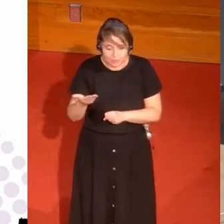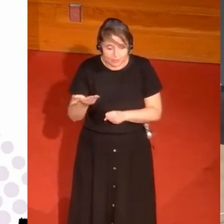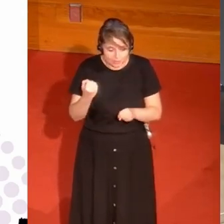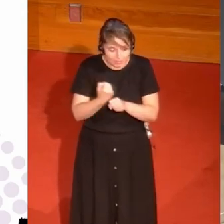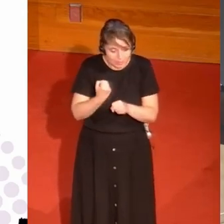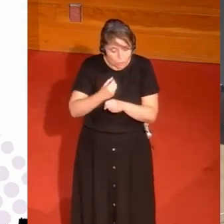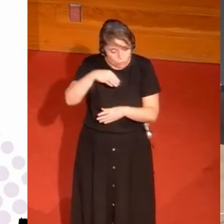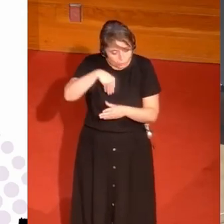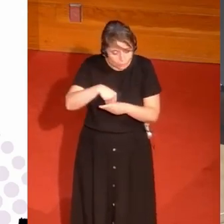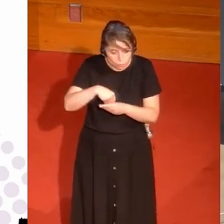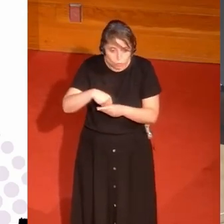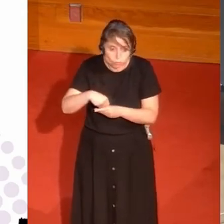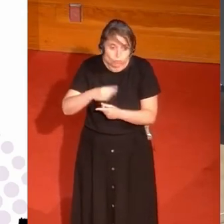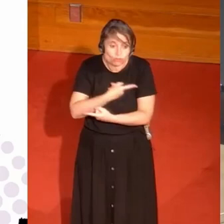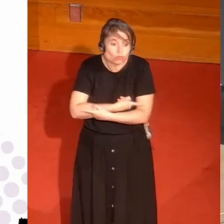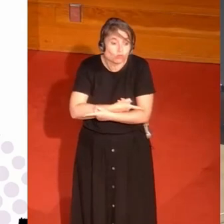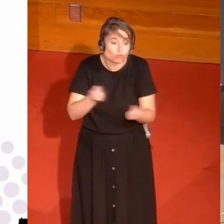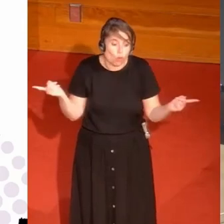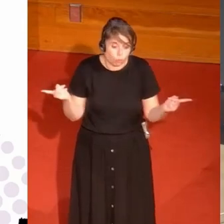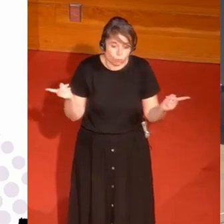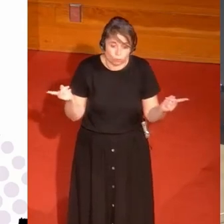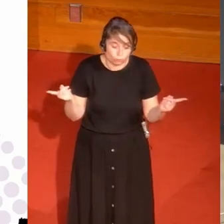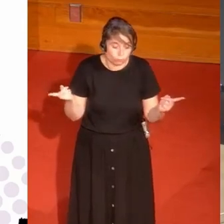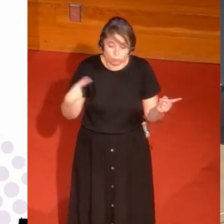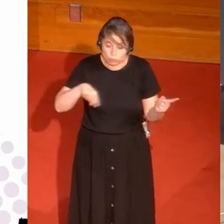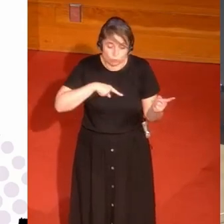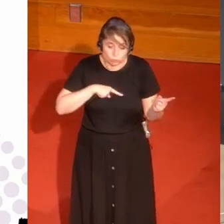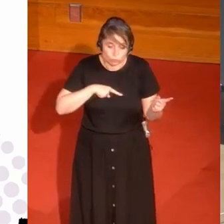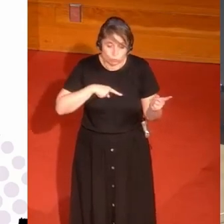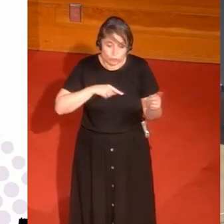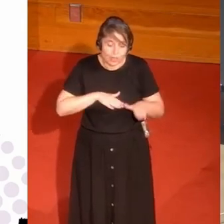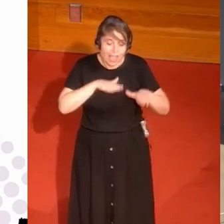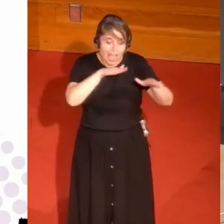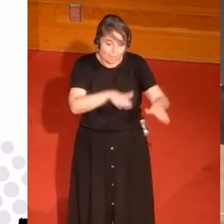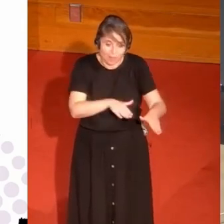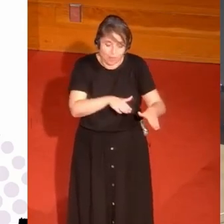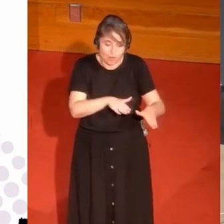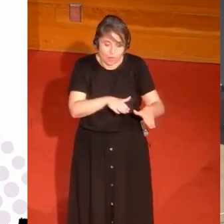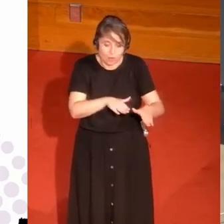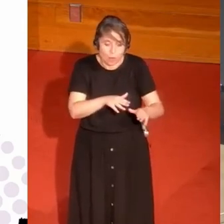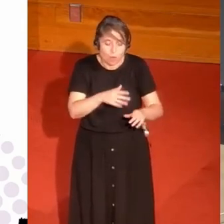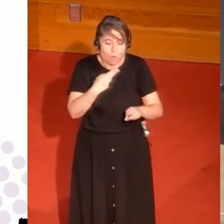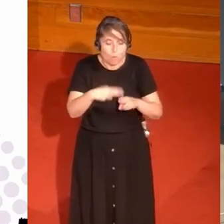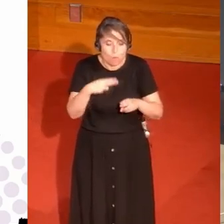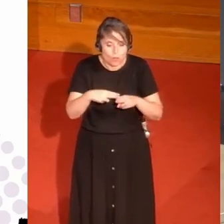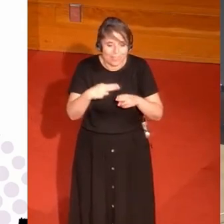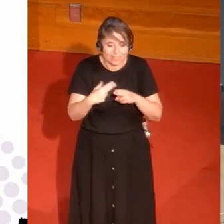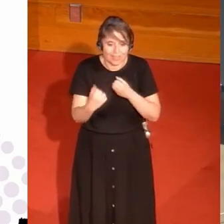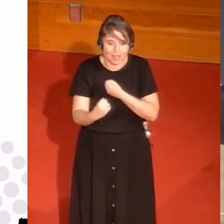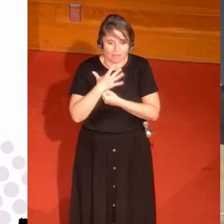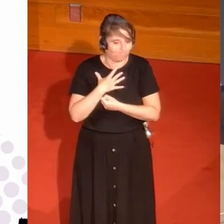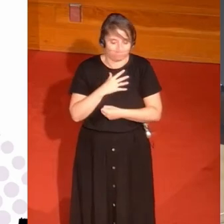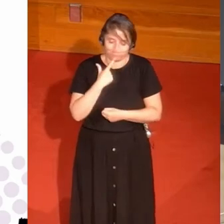que trabajamos Ahí todos por no decir la plantilla no estamos a favor con la de la de la injerencia política en en el